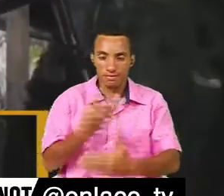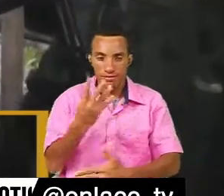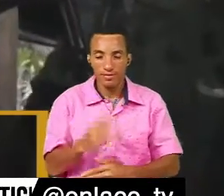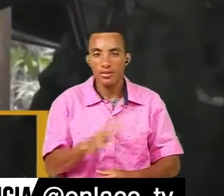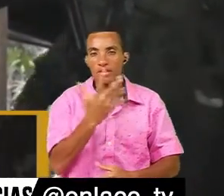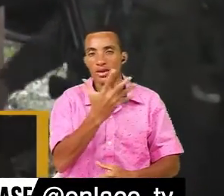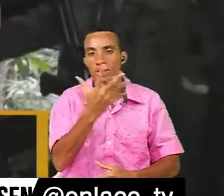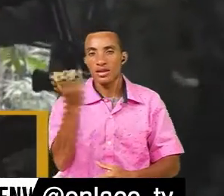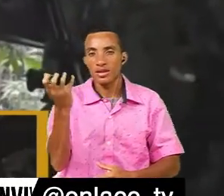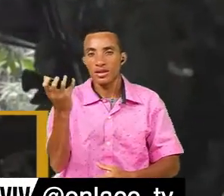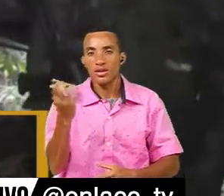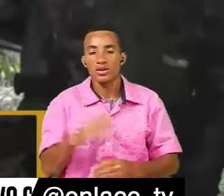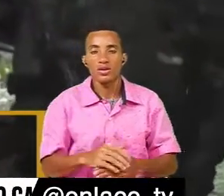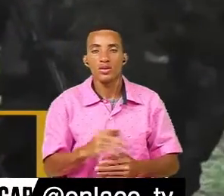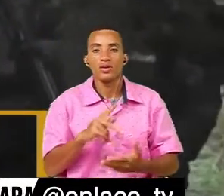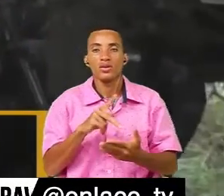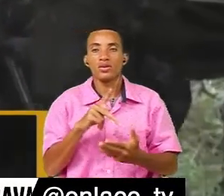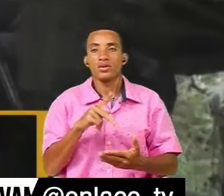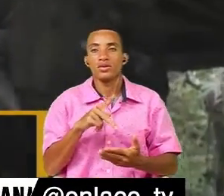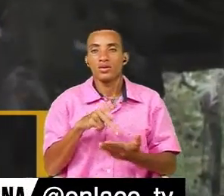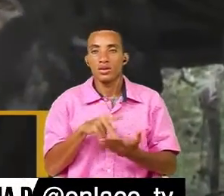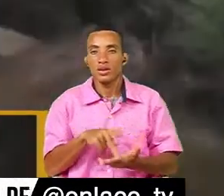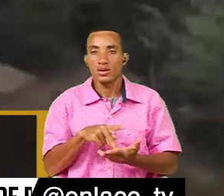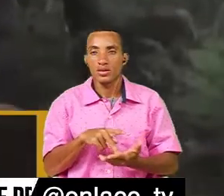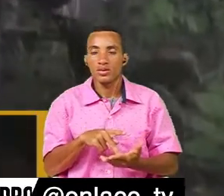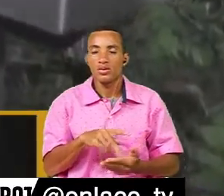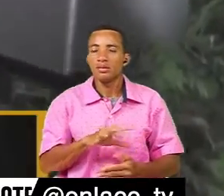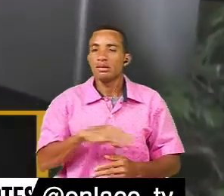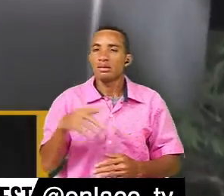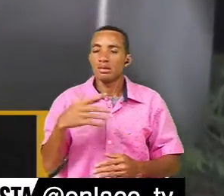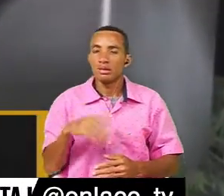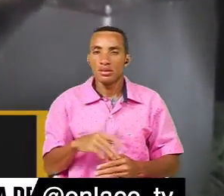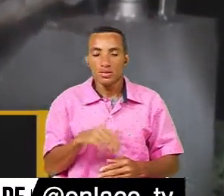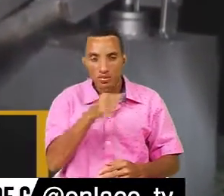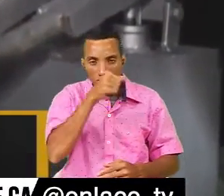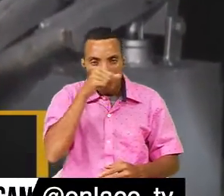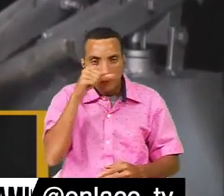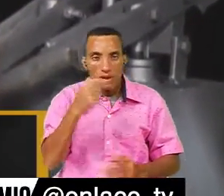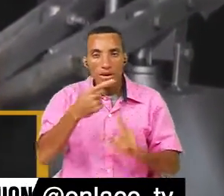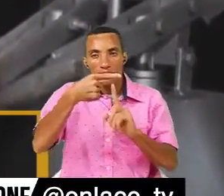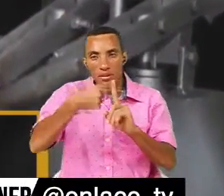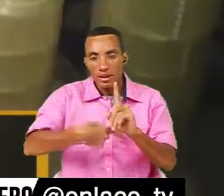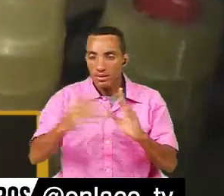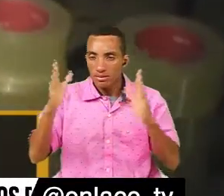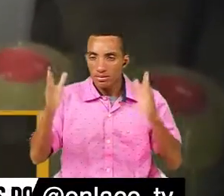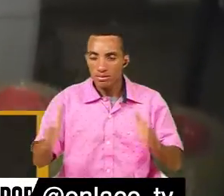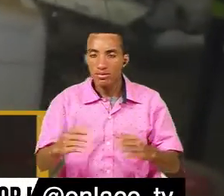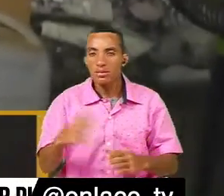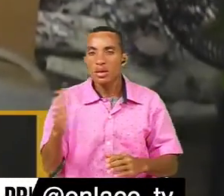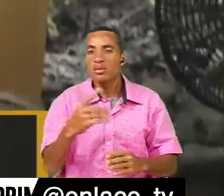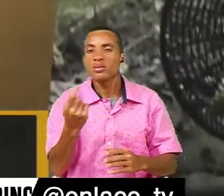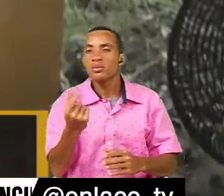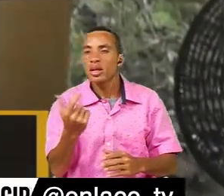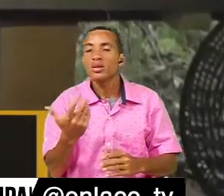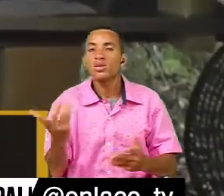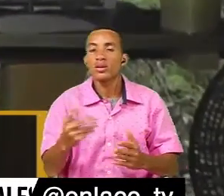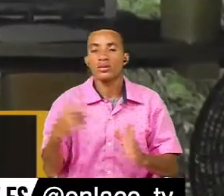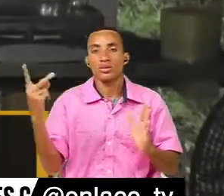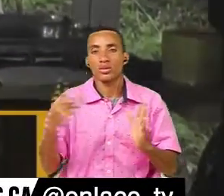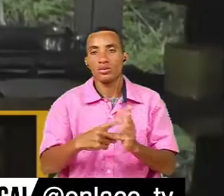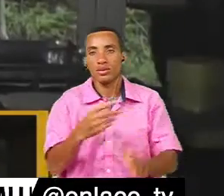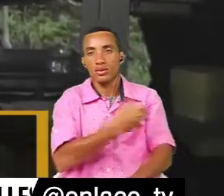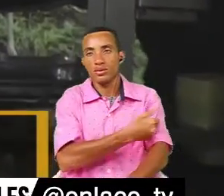de cocaína al mes, según afirman las autoridades. Esa estructura reportaría una producción mensual aproximada de 2 mil